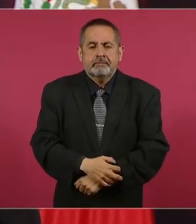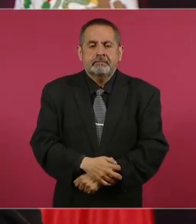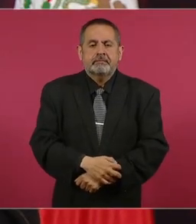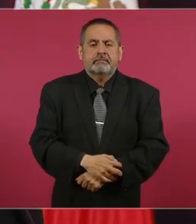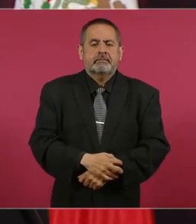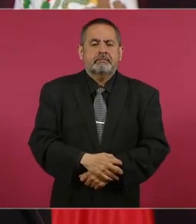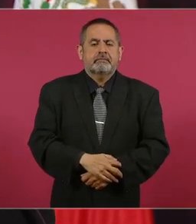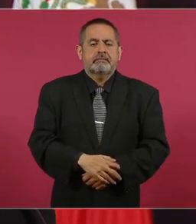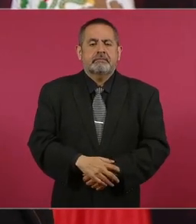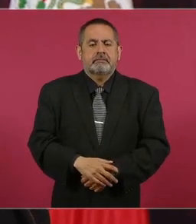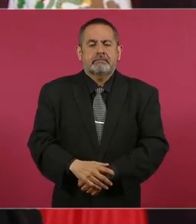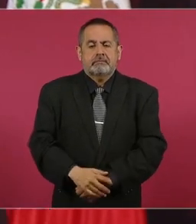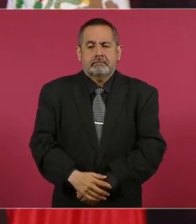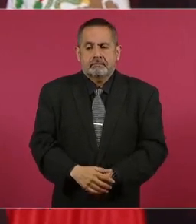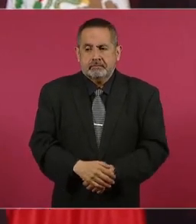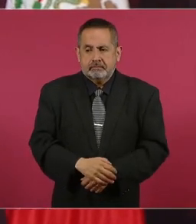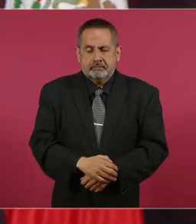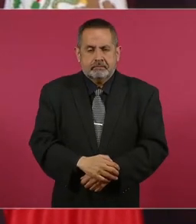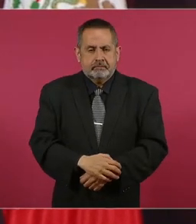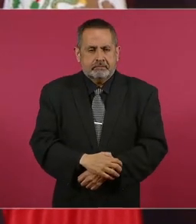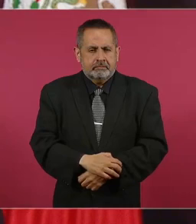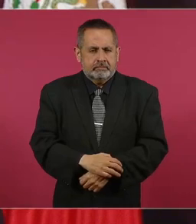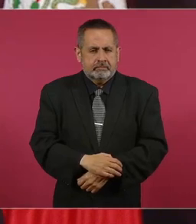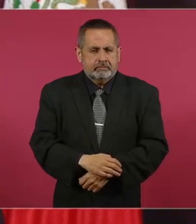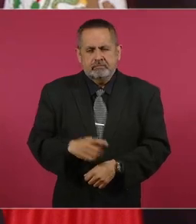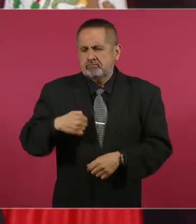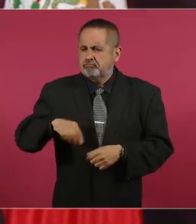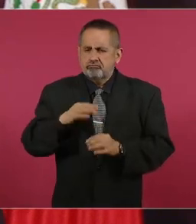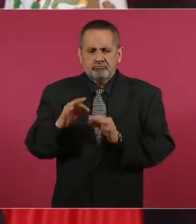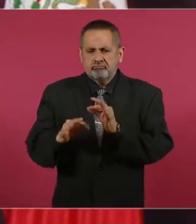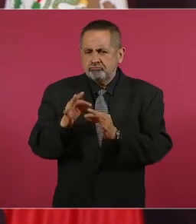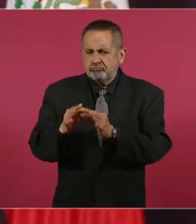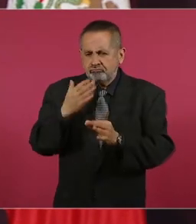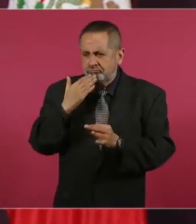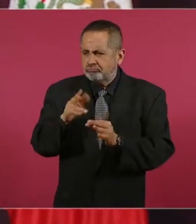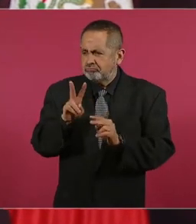Entonces, nosotros somos muy bien y